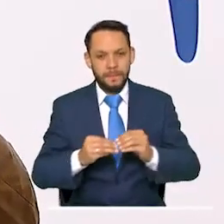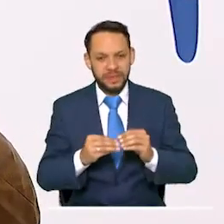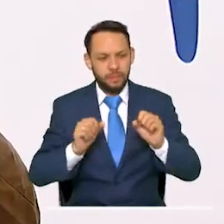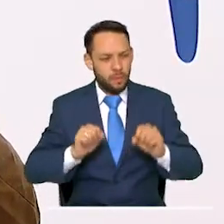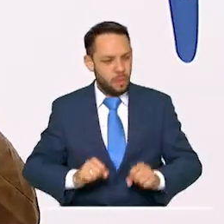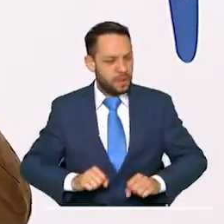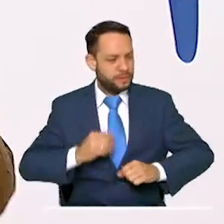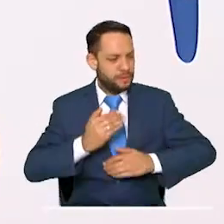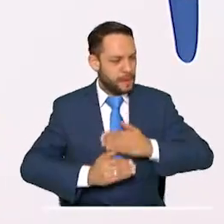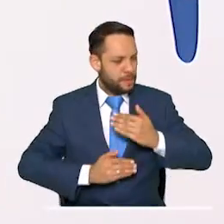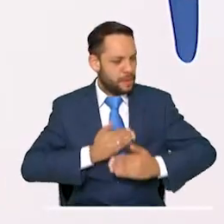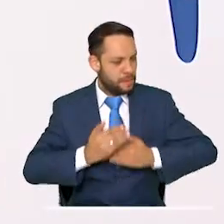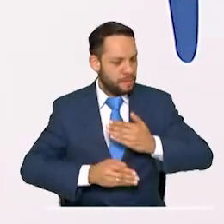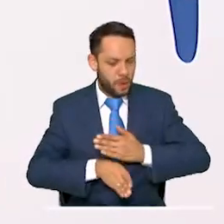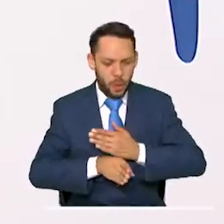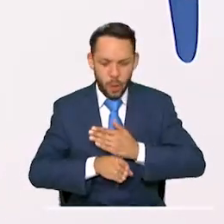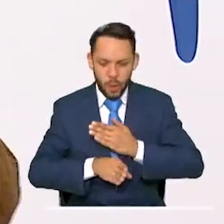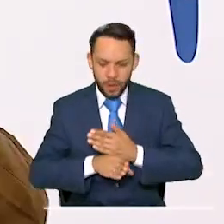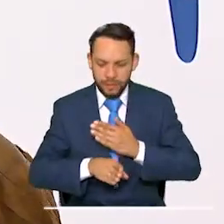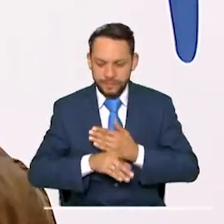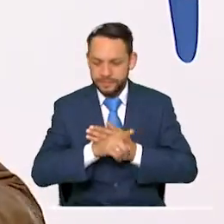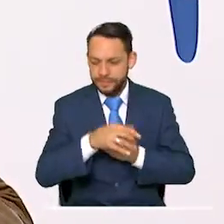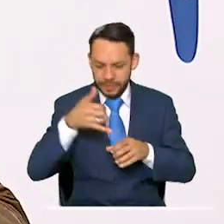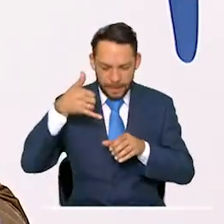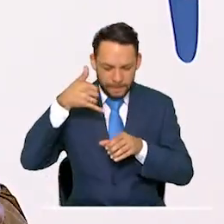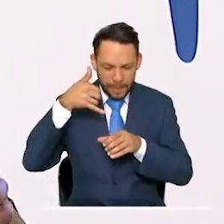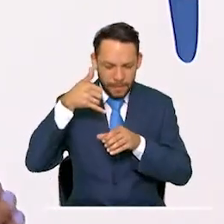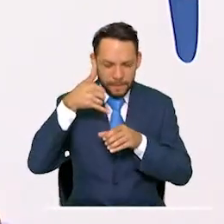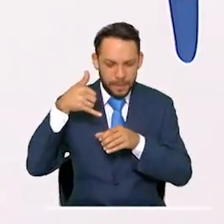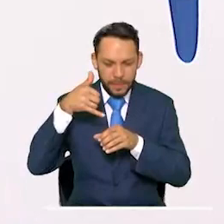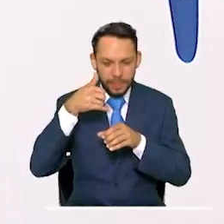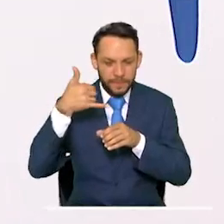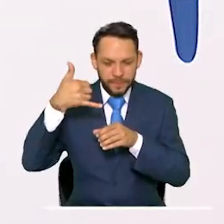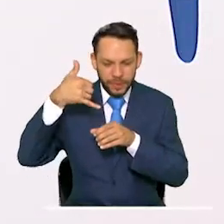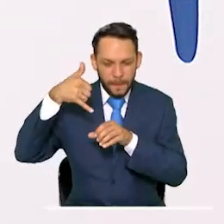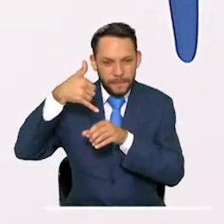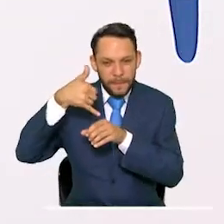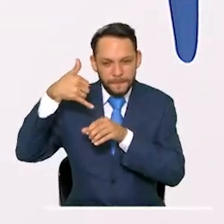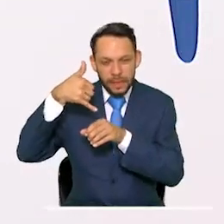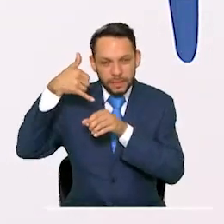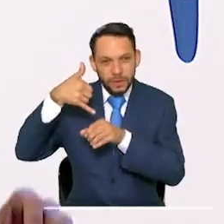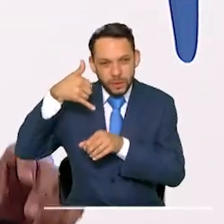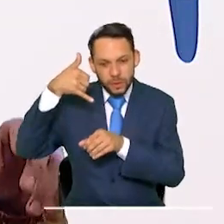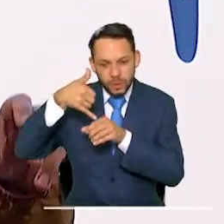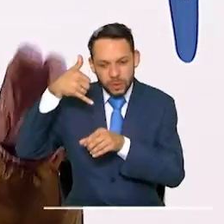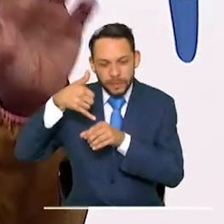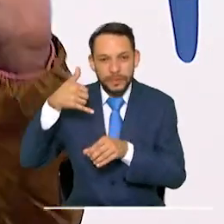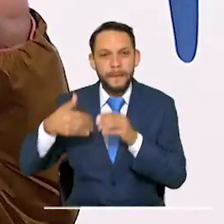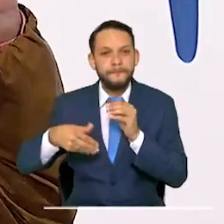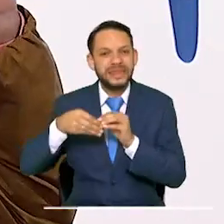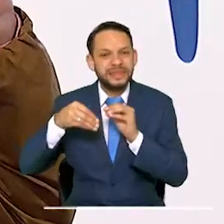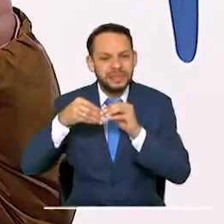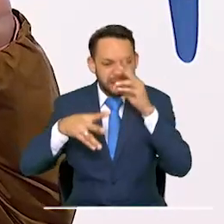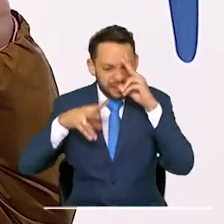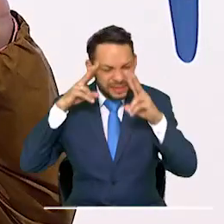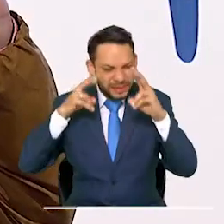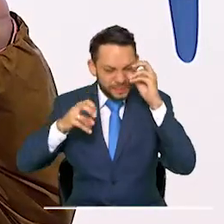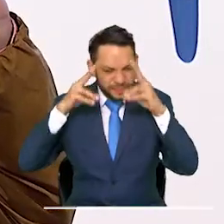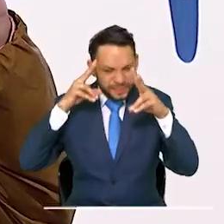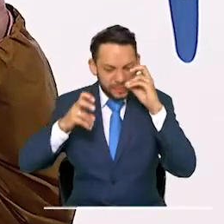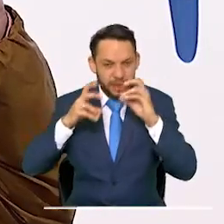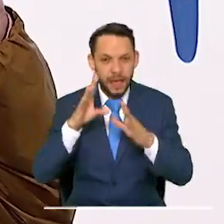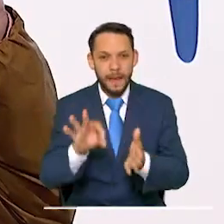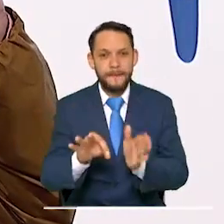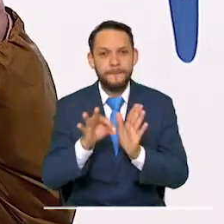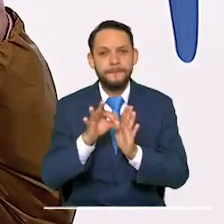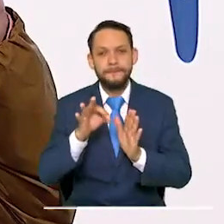procesos de investigación y entonces entraron al microscopio, entraron a un proceso como decíamos ahora y sacaron un medicamento,